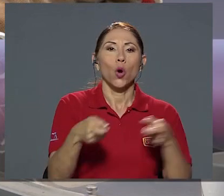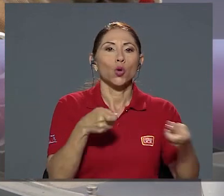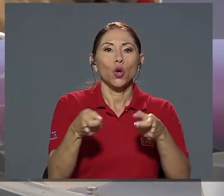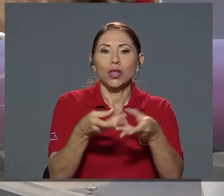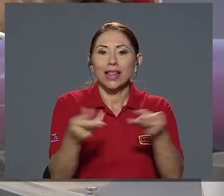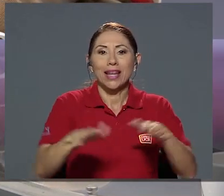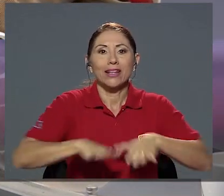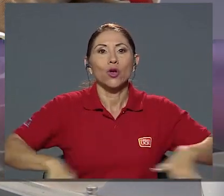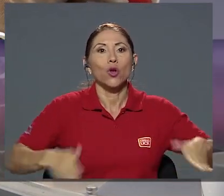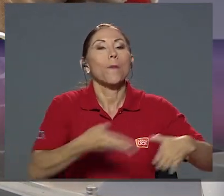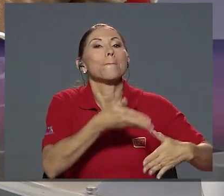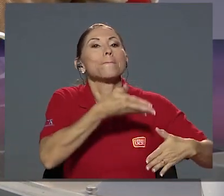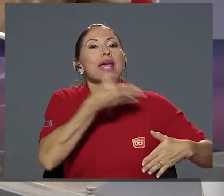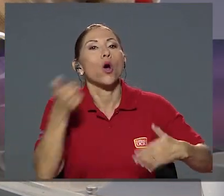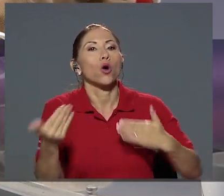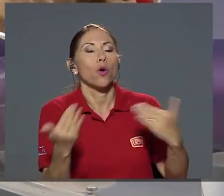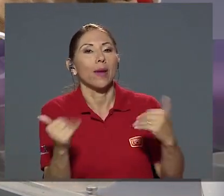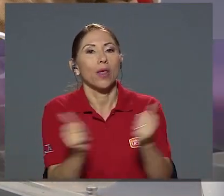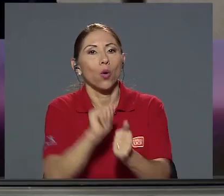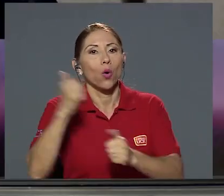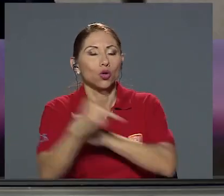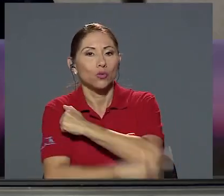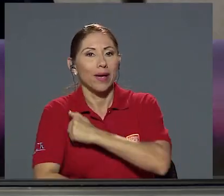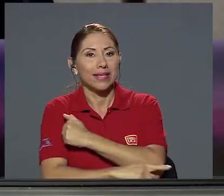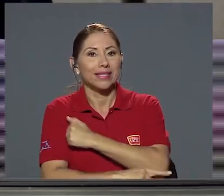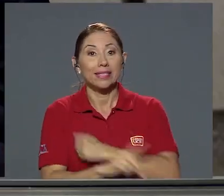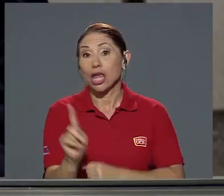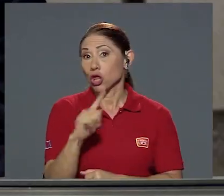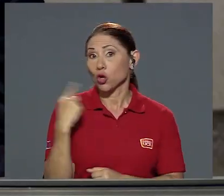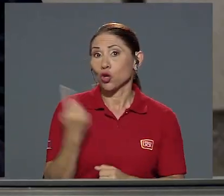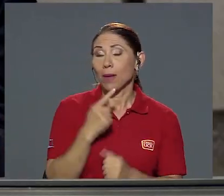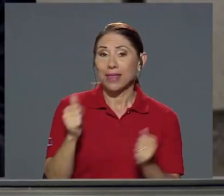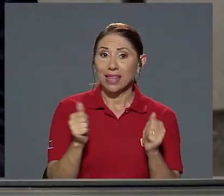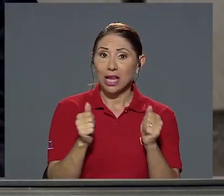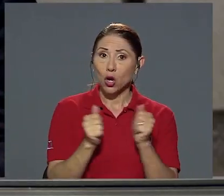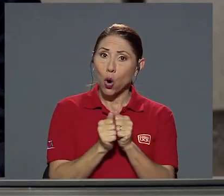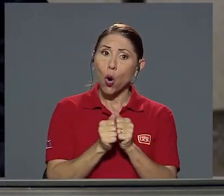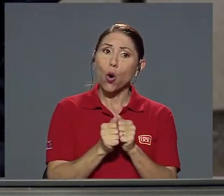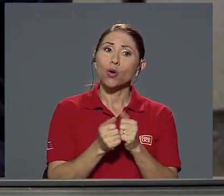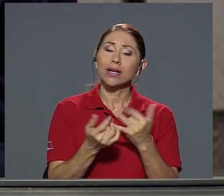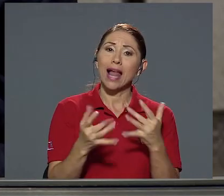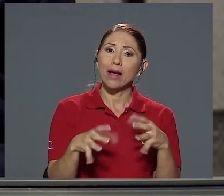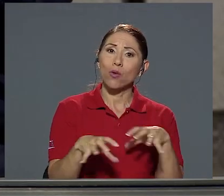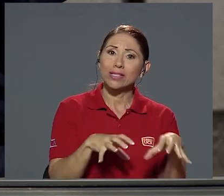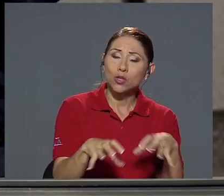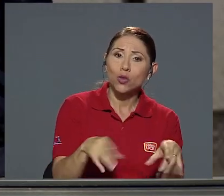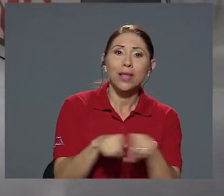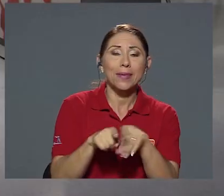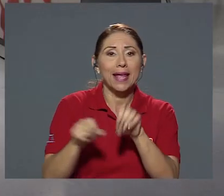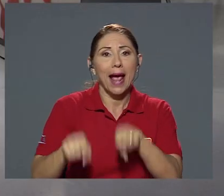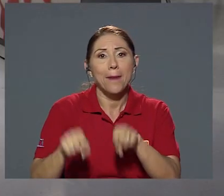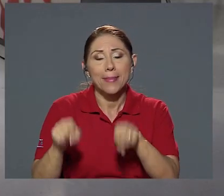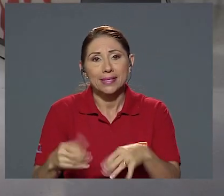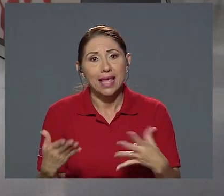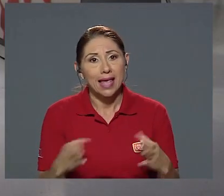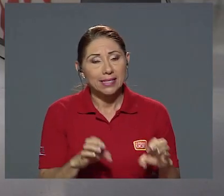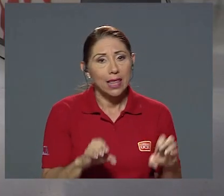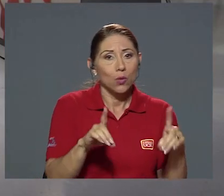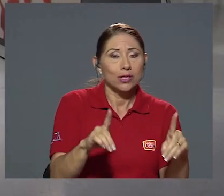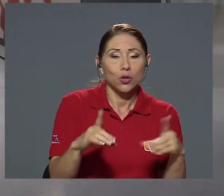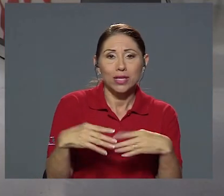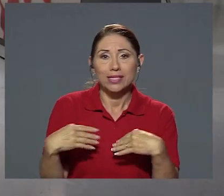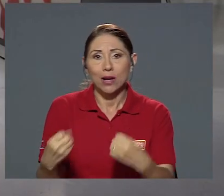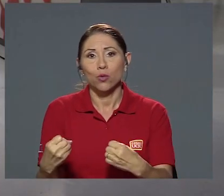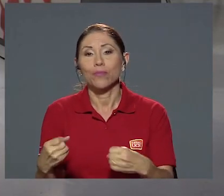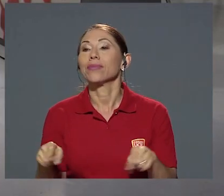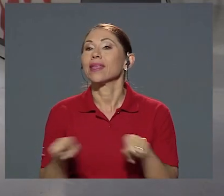mejor que el de otros países. No solo con la coacción, sino también con capacidades. Capacidades de salud, de educación. Pero, y sobre todo